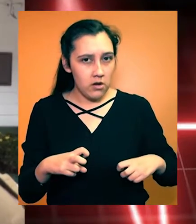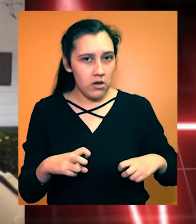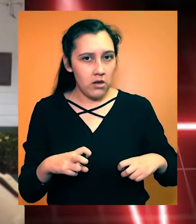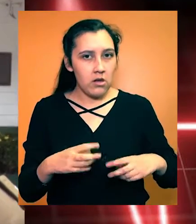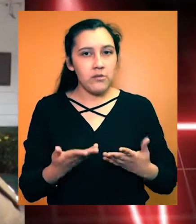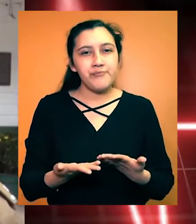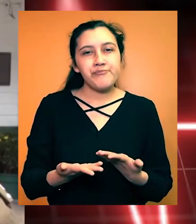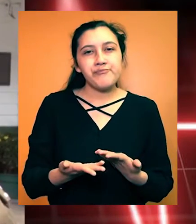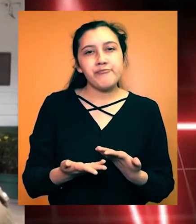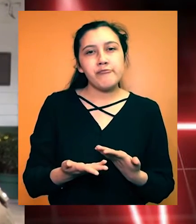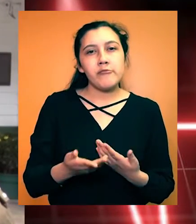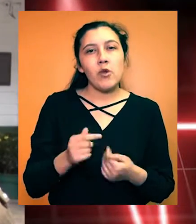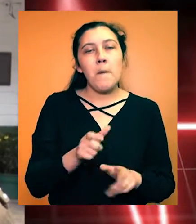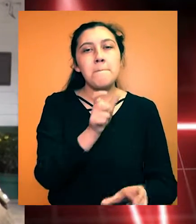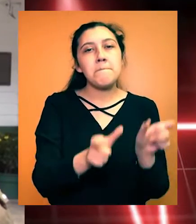momento, fueron